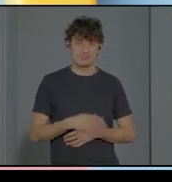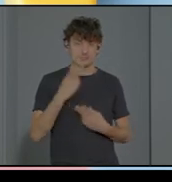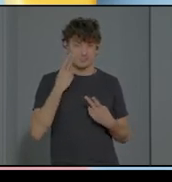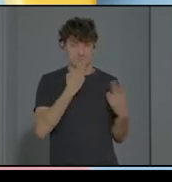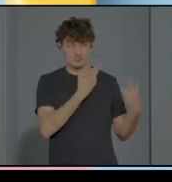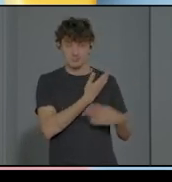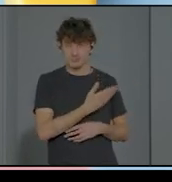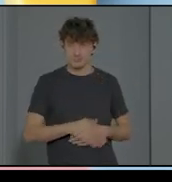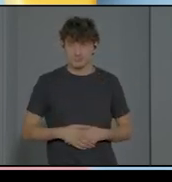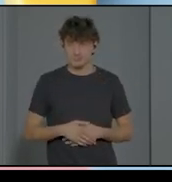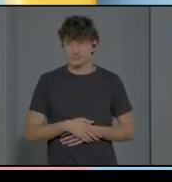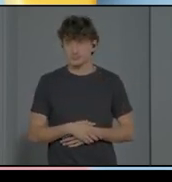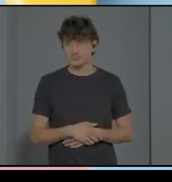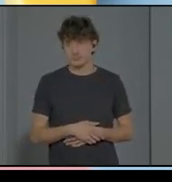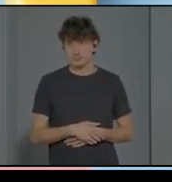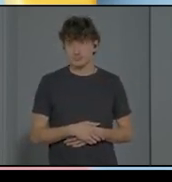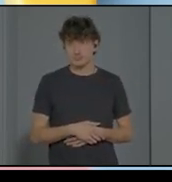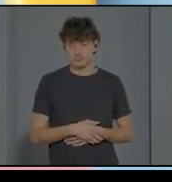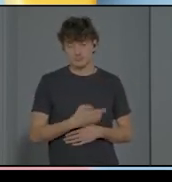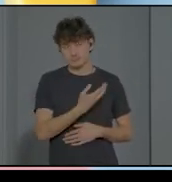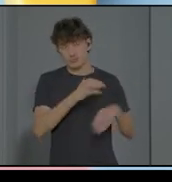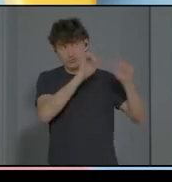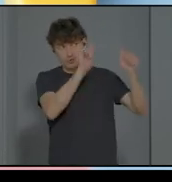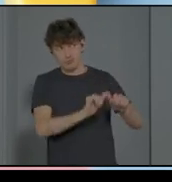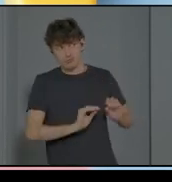Esa es la forma de